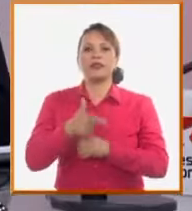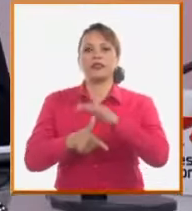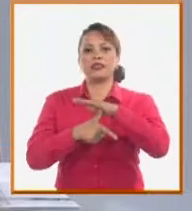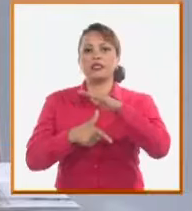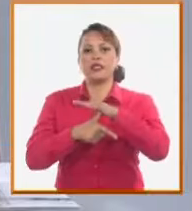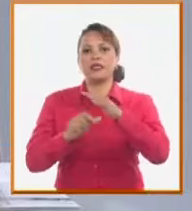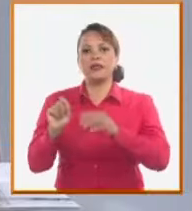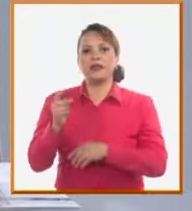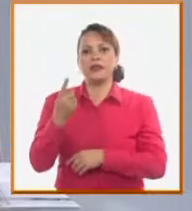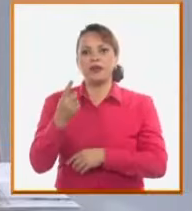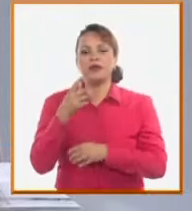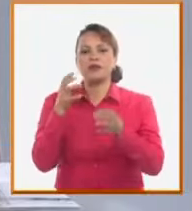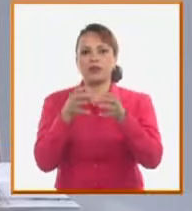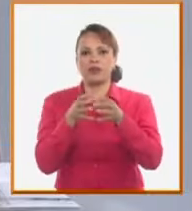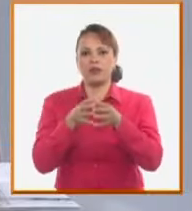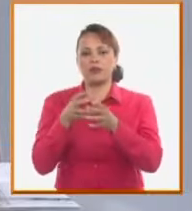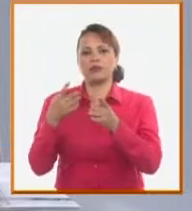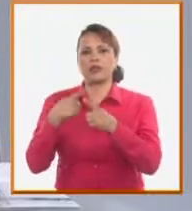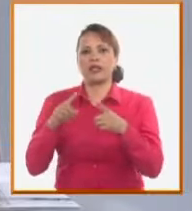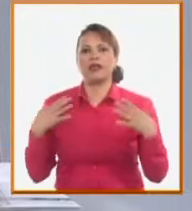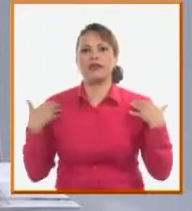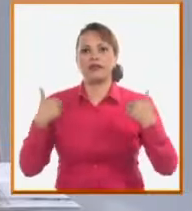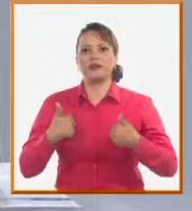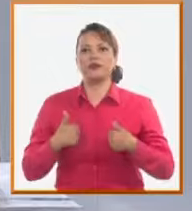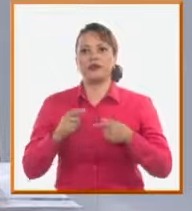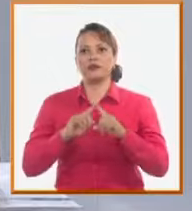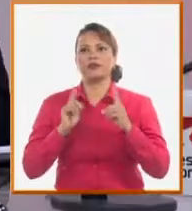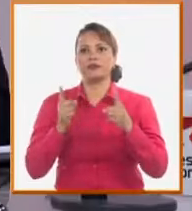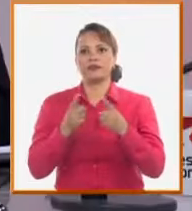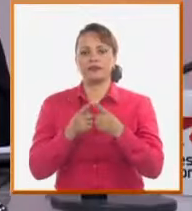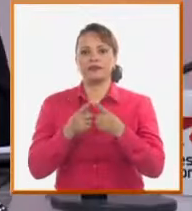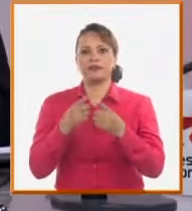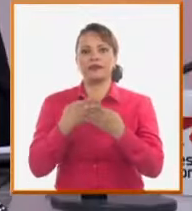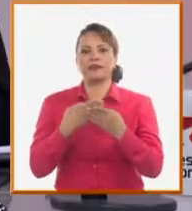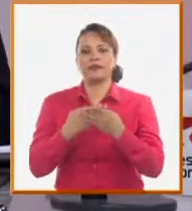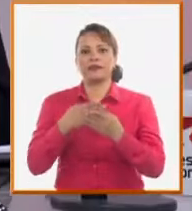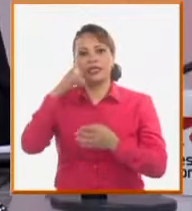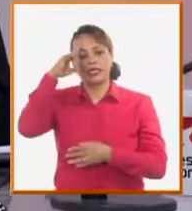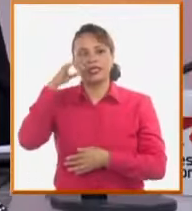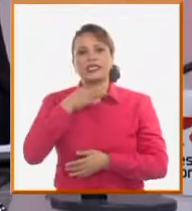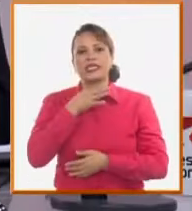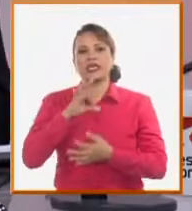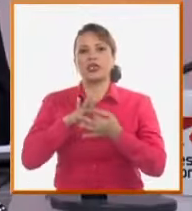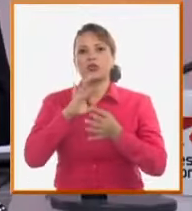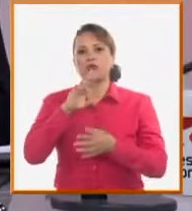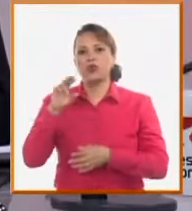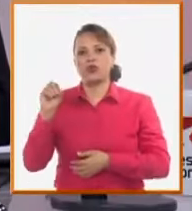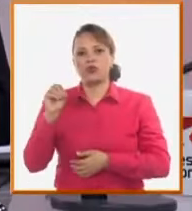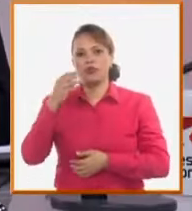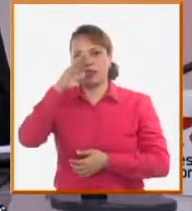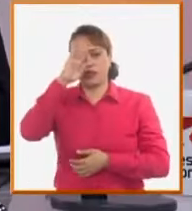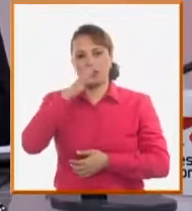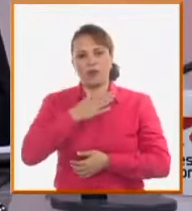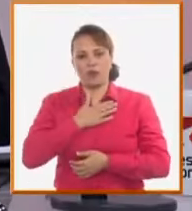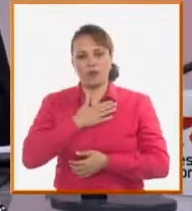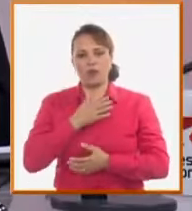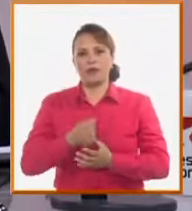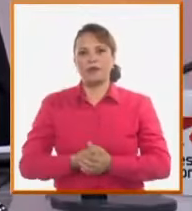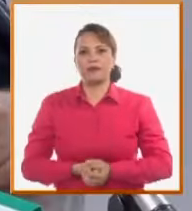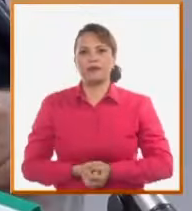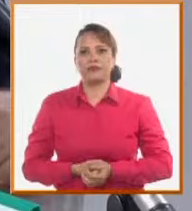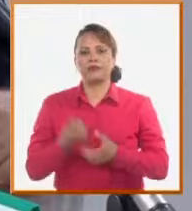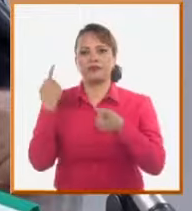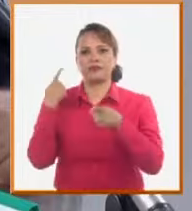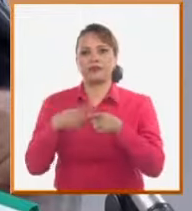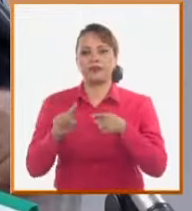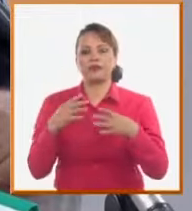compañera Daisy Ramírez Blanco, directora general de la empresa de seguros internacionales de Cuba S.A. Esicuba, y el compañero Juan Abiel Barbón